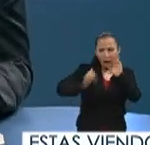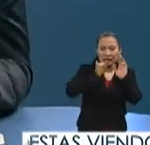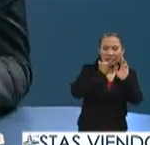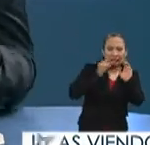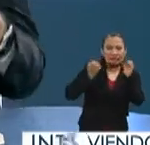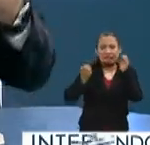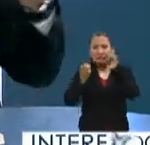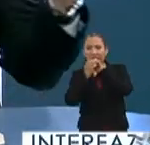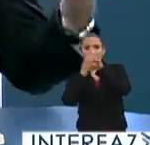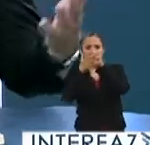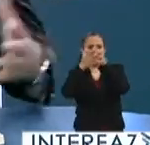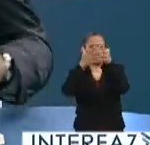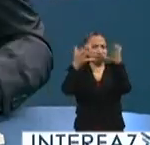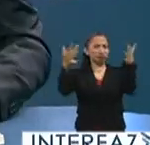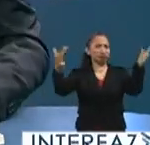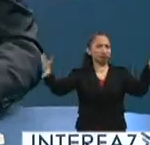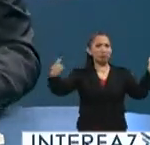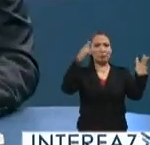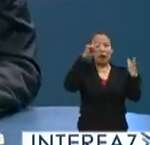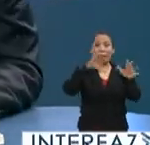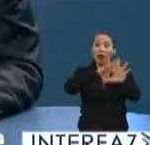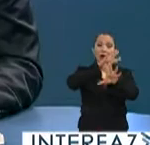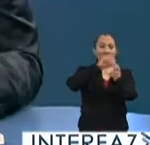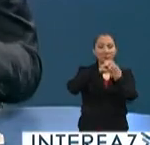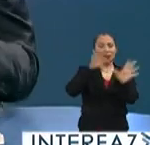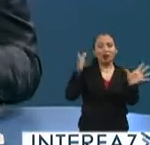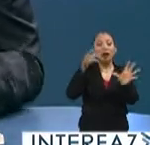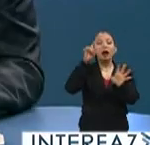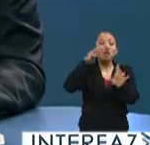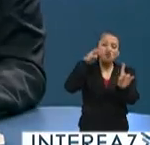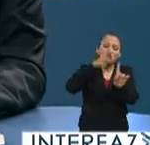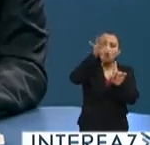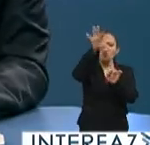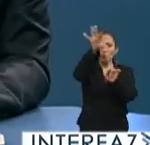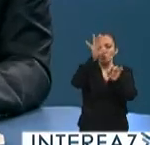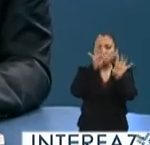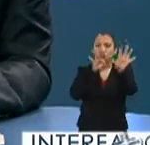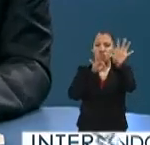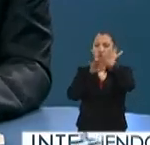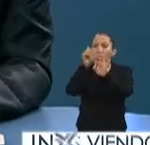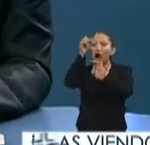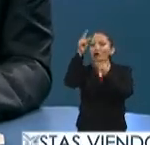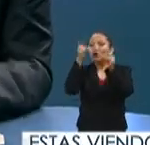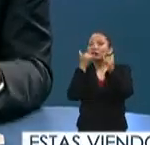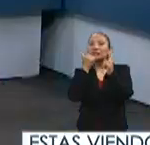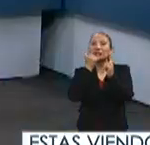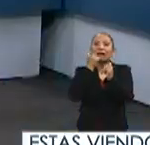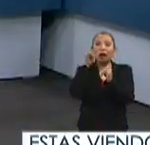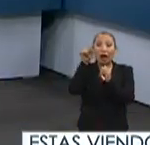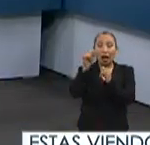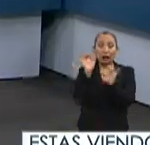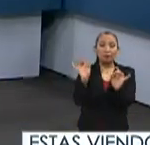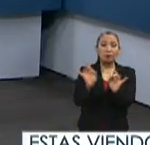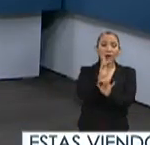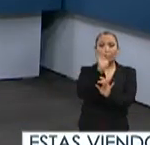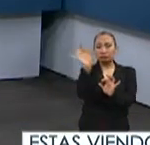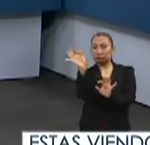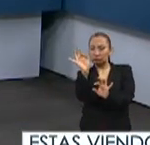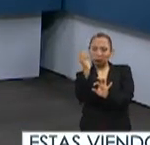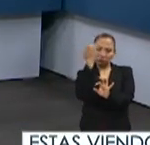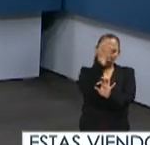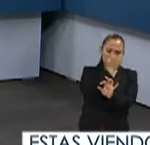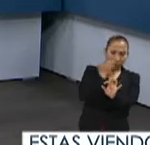de los engaños es muy amplio como para cubrirlo, así que nos hemos enfocado específicamente a aquellos errores en los que la probabilidad, los